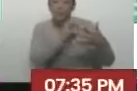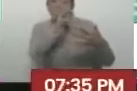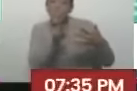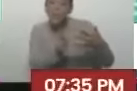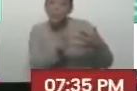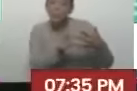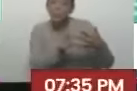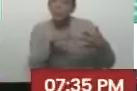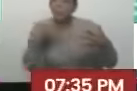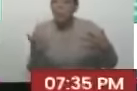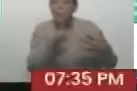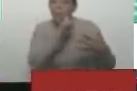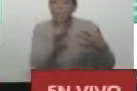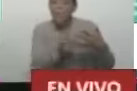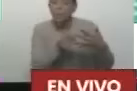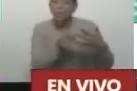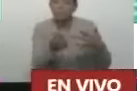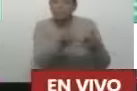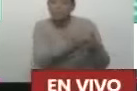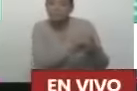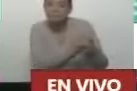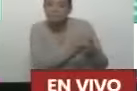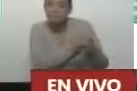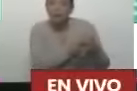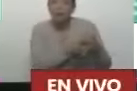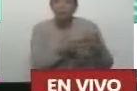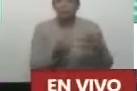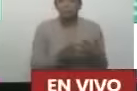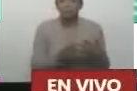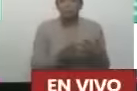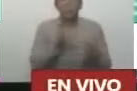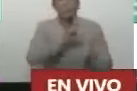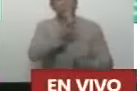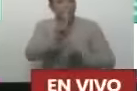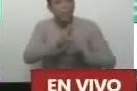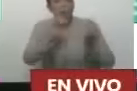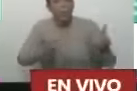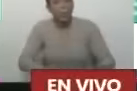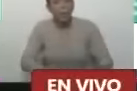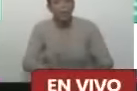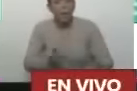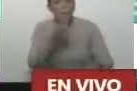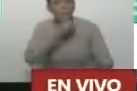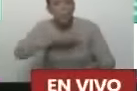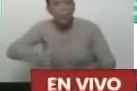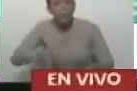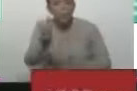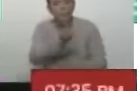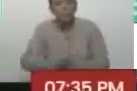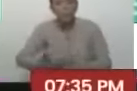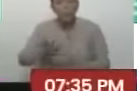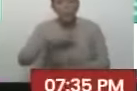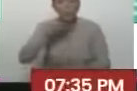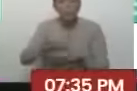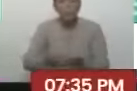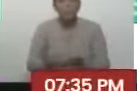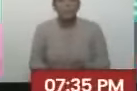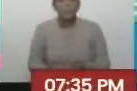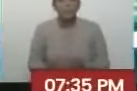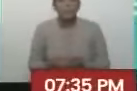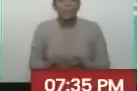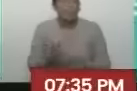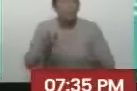todos los que nos ven la tercera pregunta está usted de acuerdo con la posición histórica de Venezuela de no